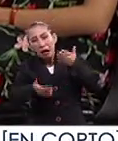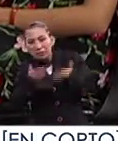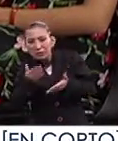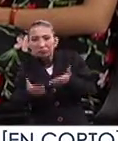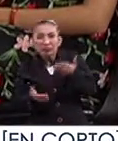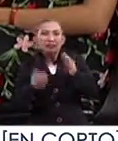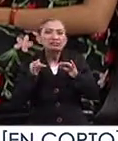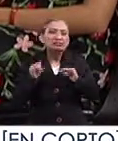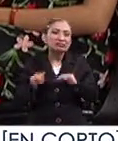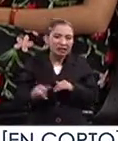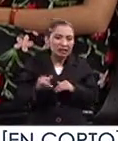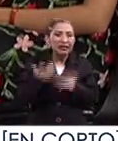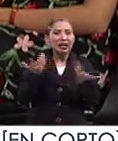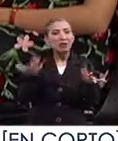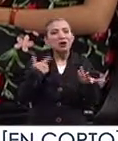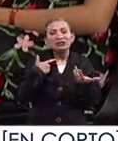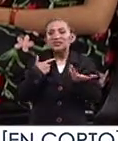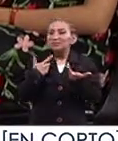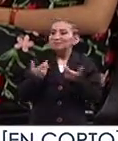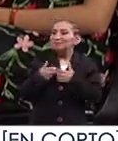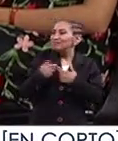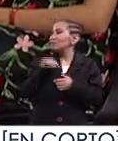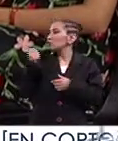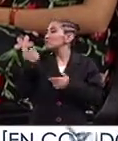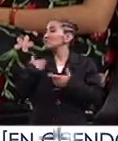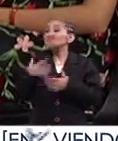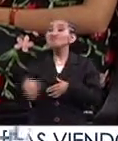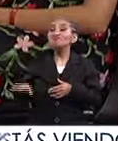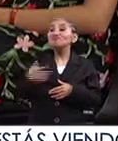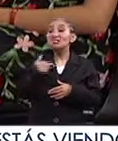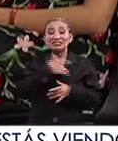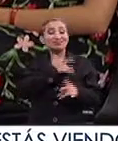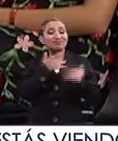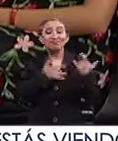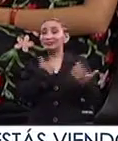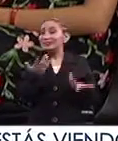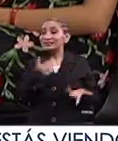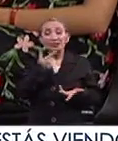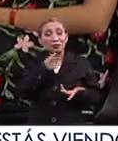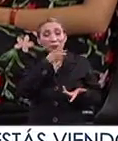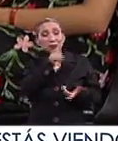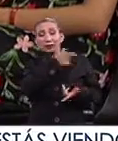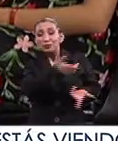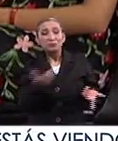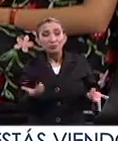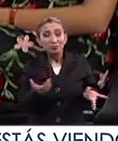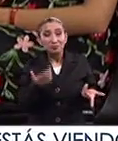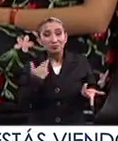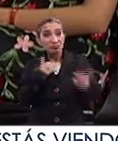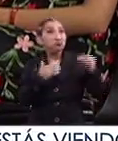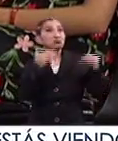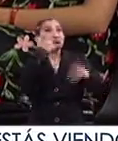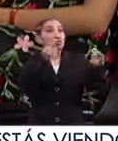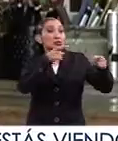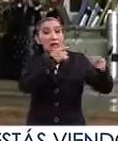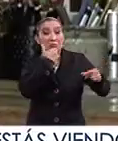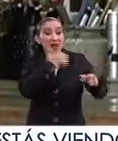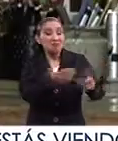momentos sentir una desesperación tremenda de que esta sensación de que nunca iba a poder llegar a ser un